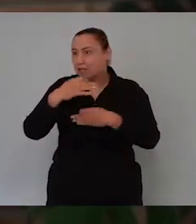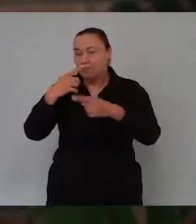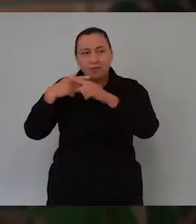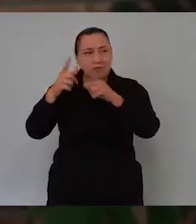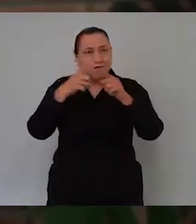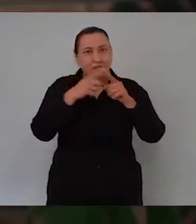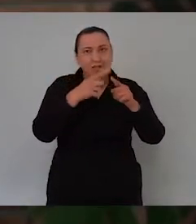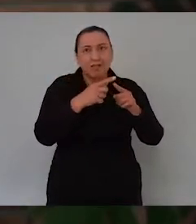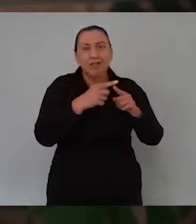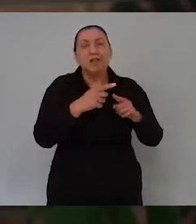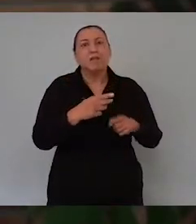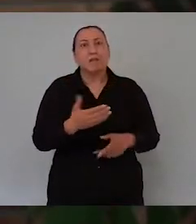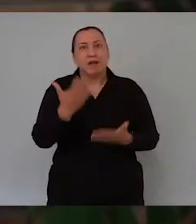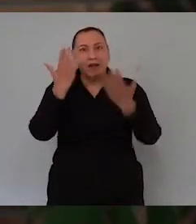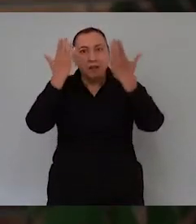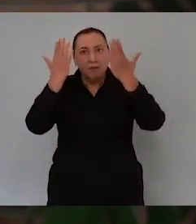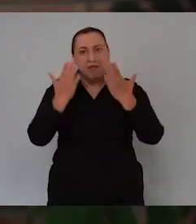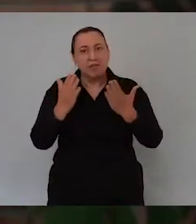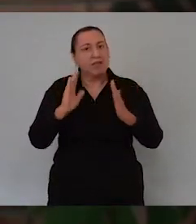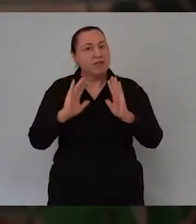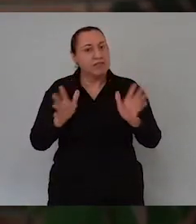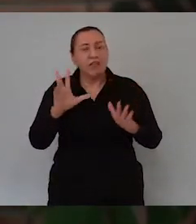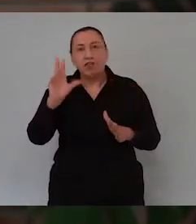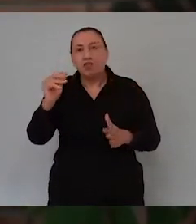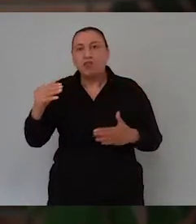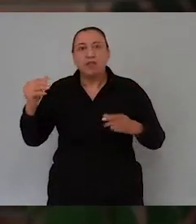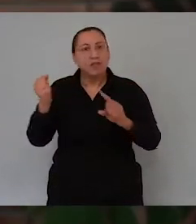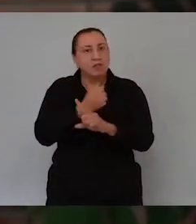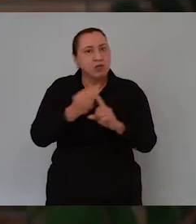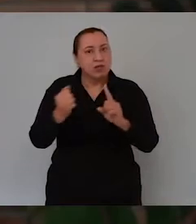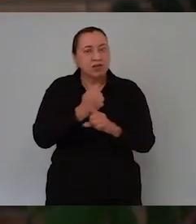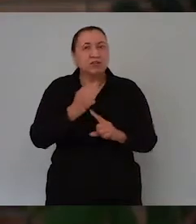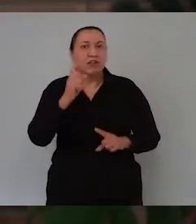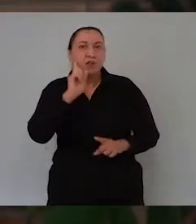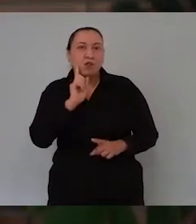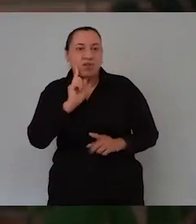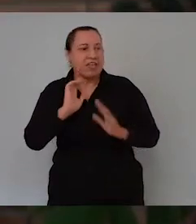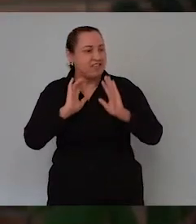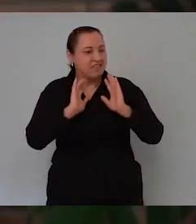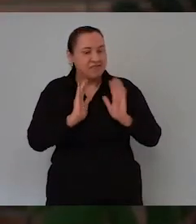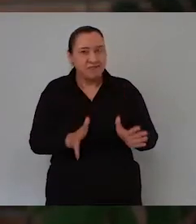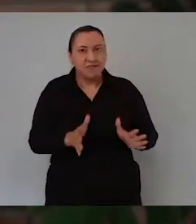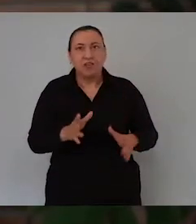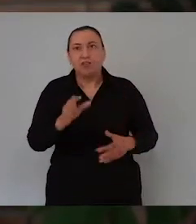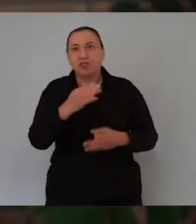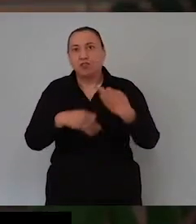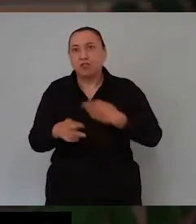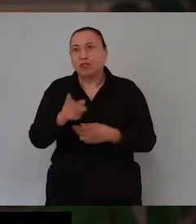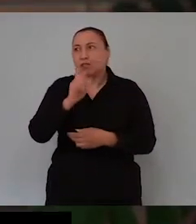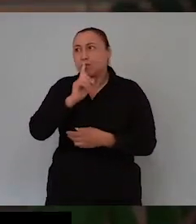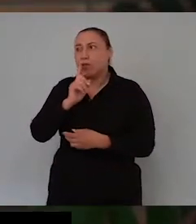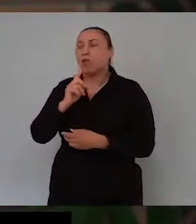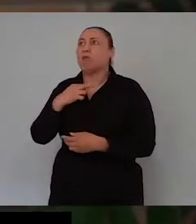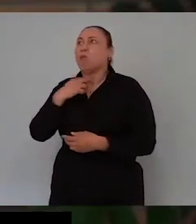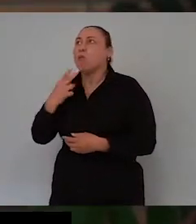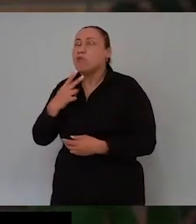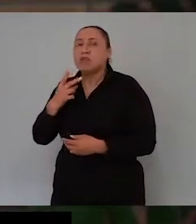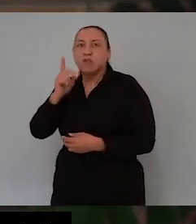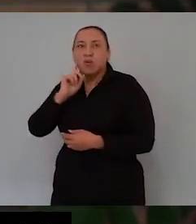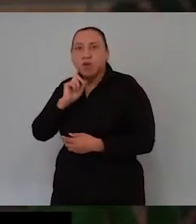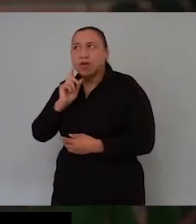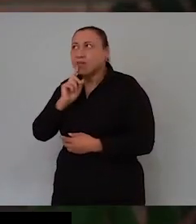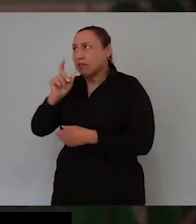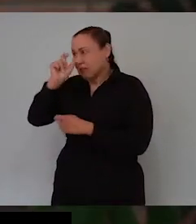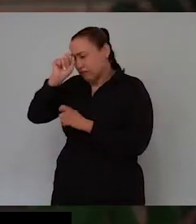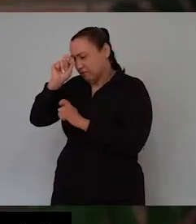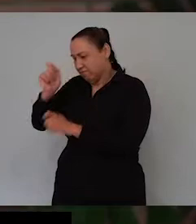a todos los órdenes de gobierno para exigir no más violencia hacia nosotras las mujeres. Basta de querer callar las